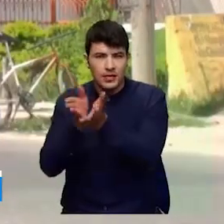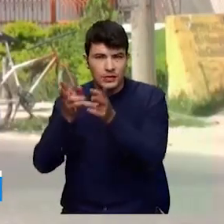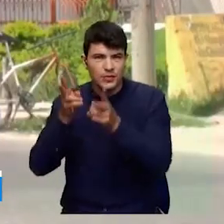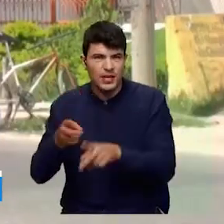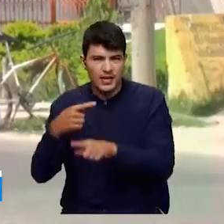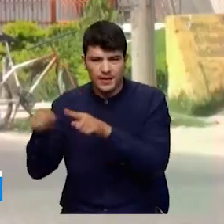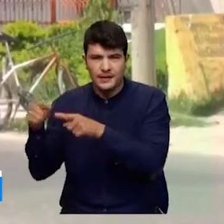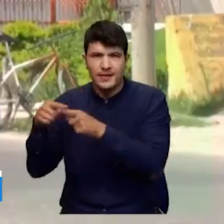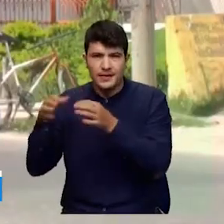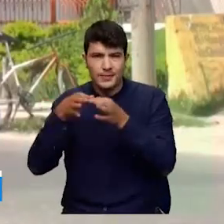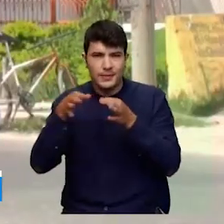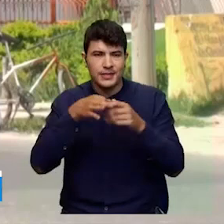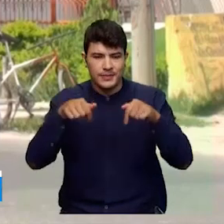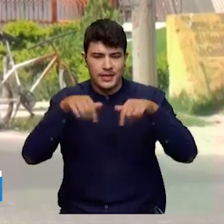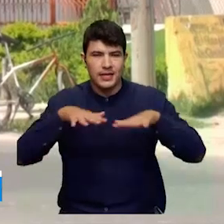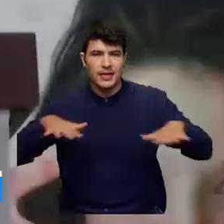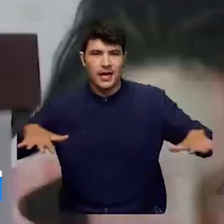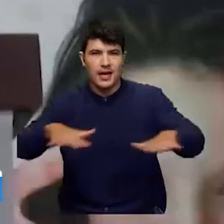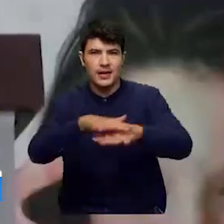Ocaña.